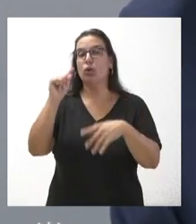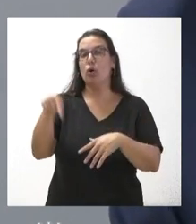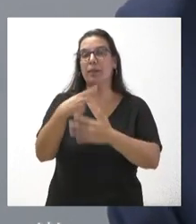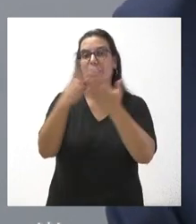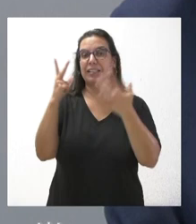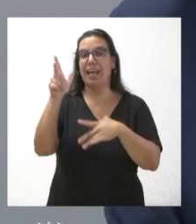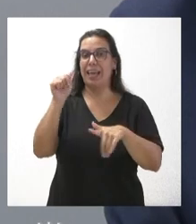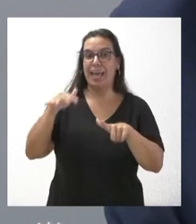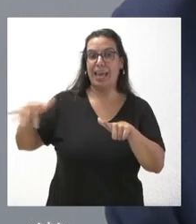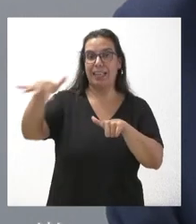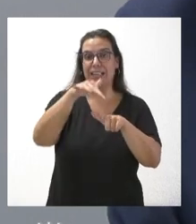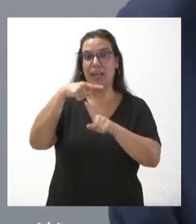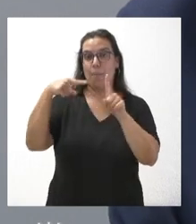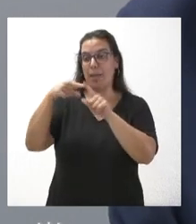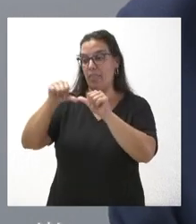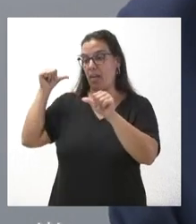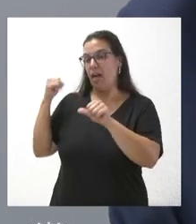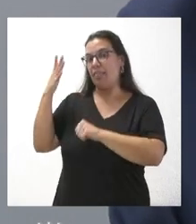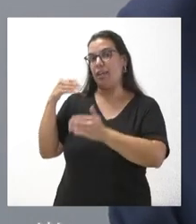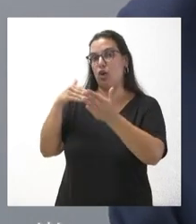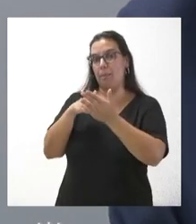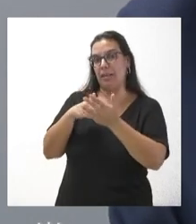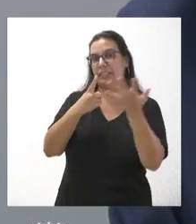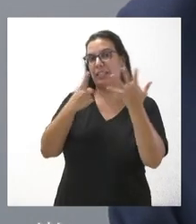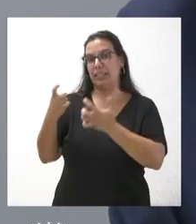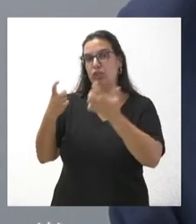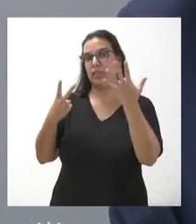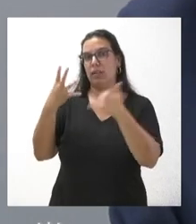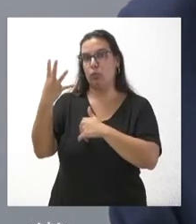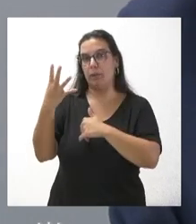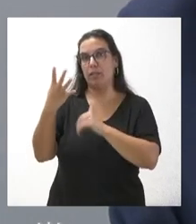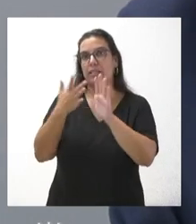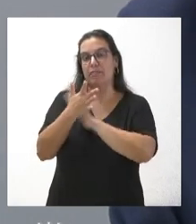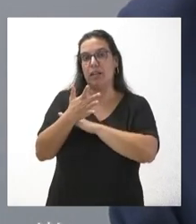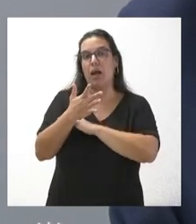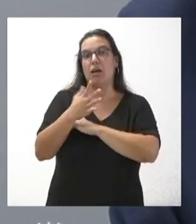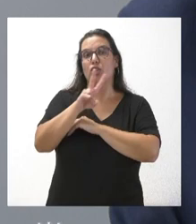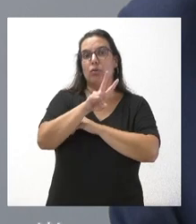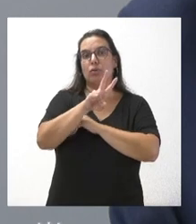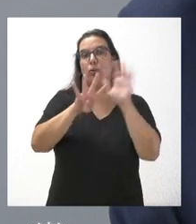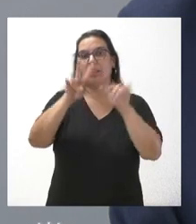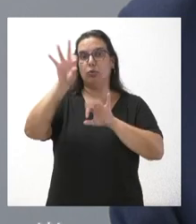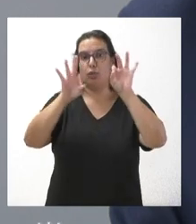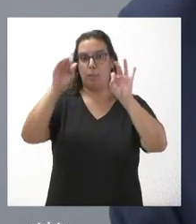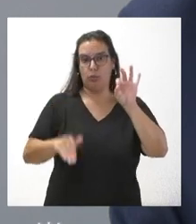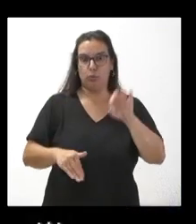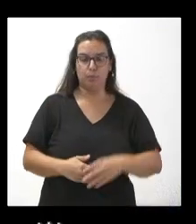y la media de los 10 años era de 5.679 hectáreas, que es un 92% menos.